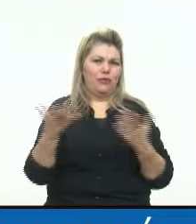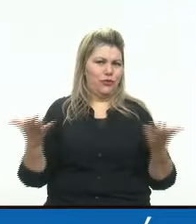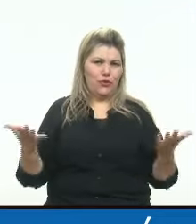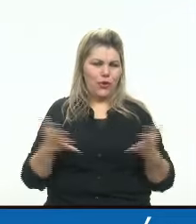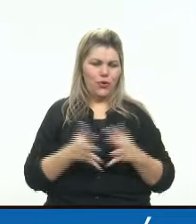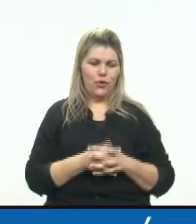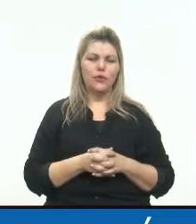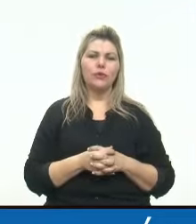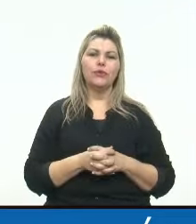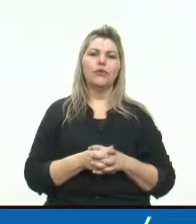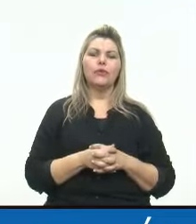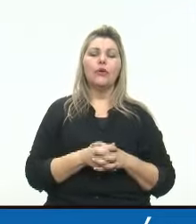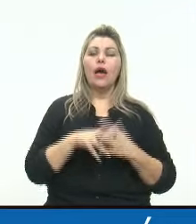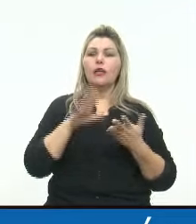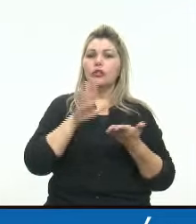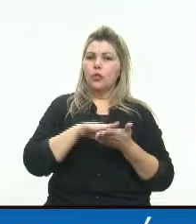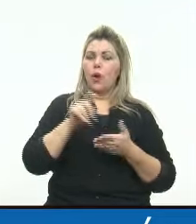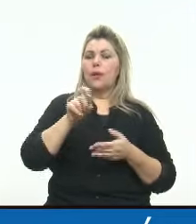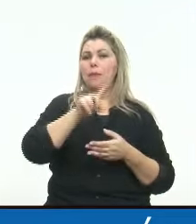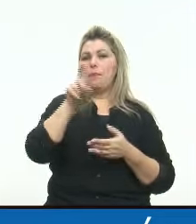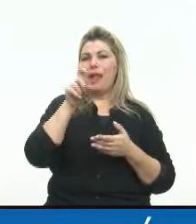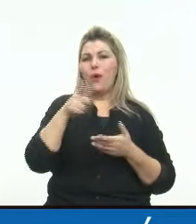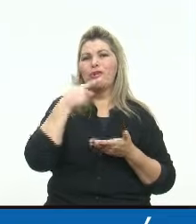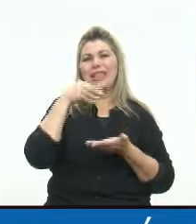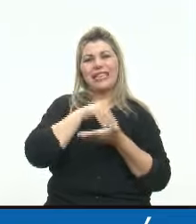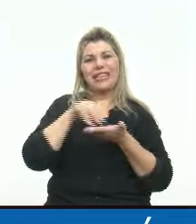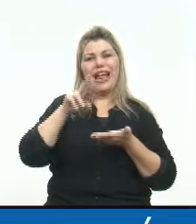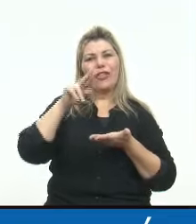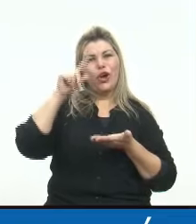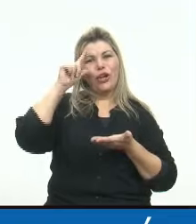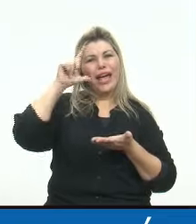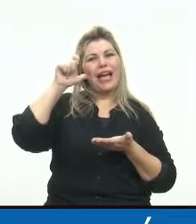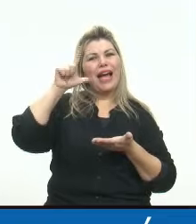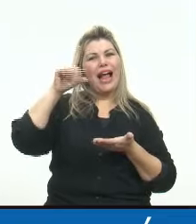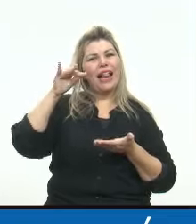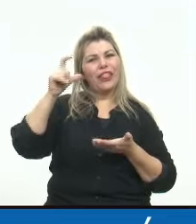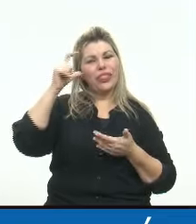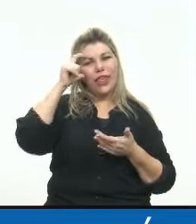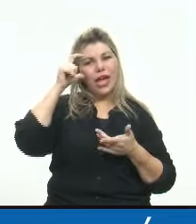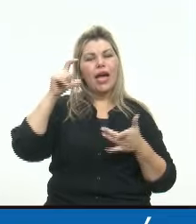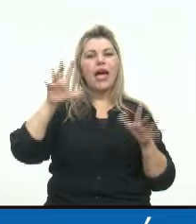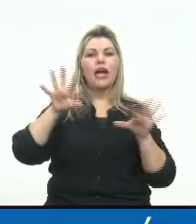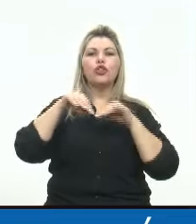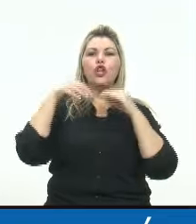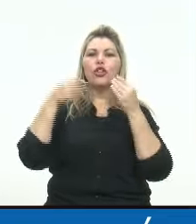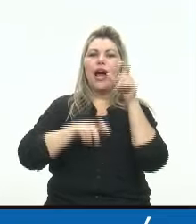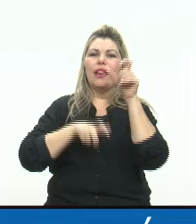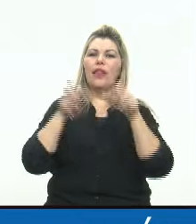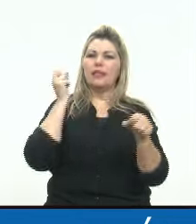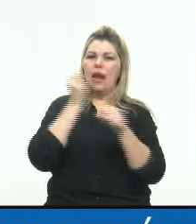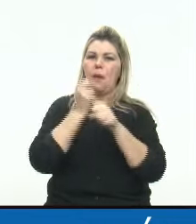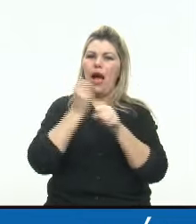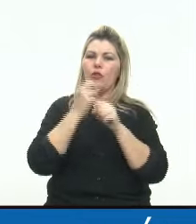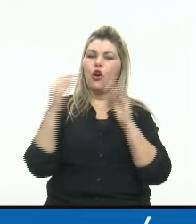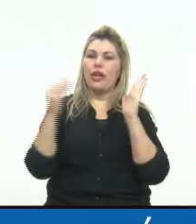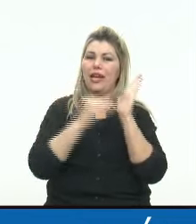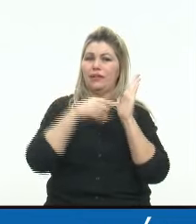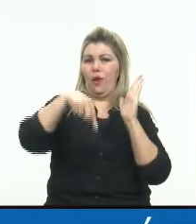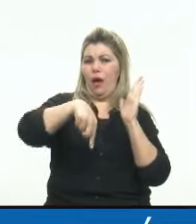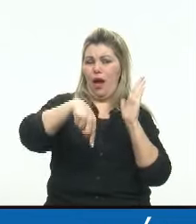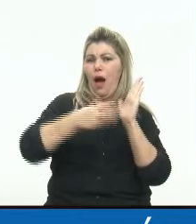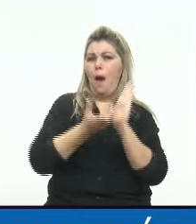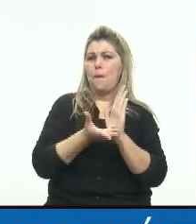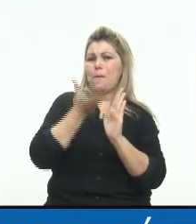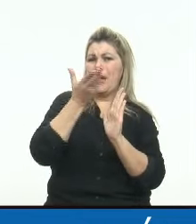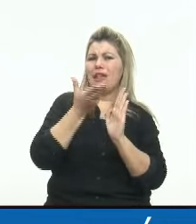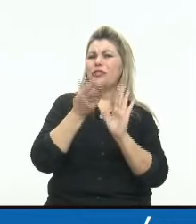Con respecto a la pregunta del senador Recalde, el total de trabajadores registrados en la actualidad asciende